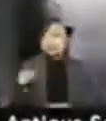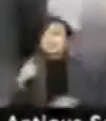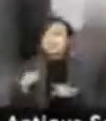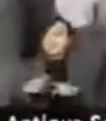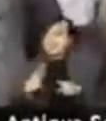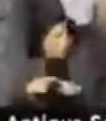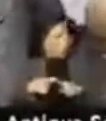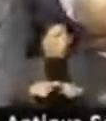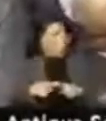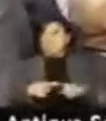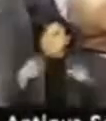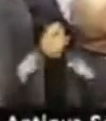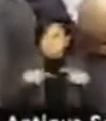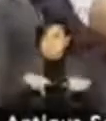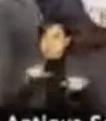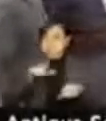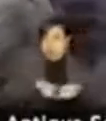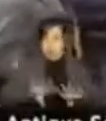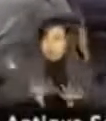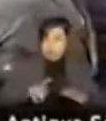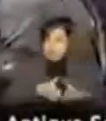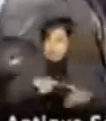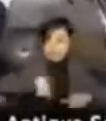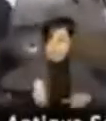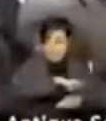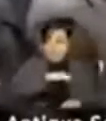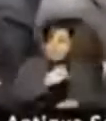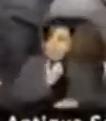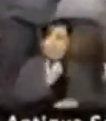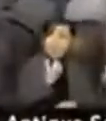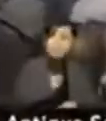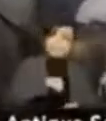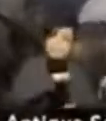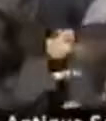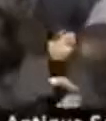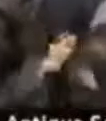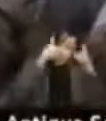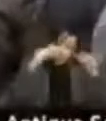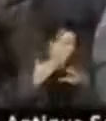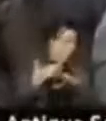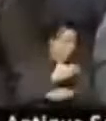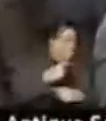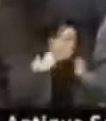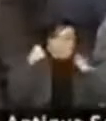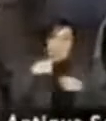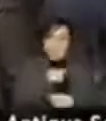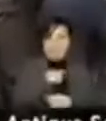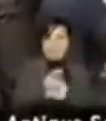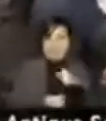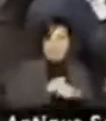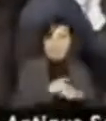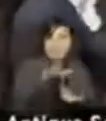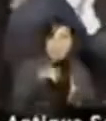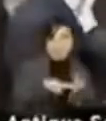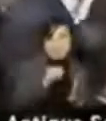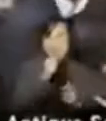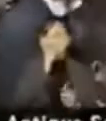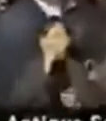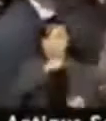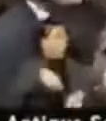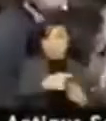fortalezas y cuáles son sus fragilidades. Y tiene que buscar una salida